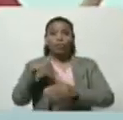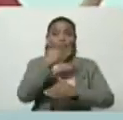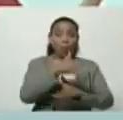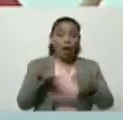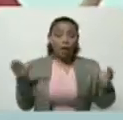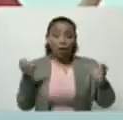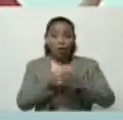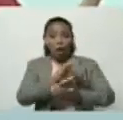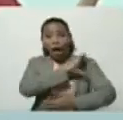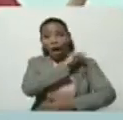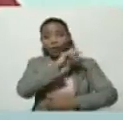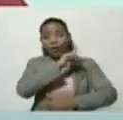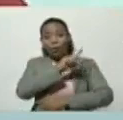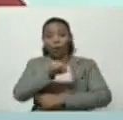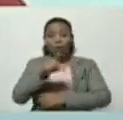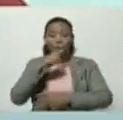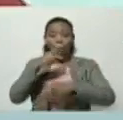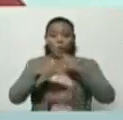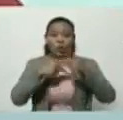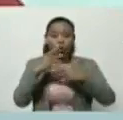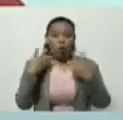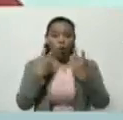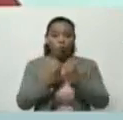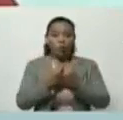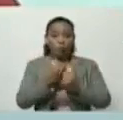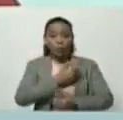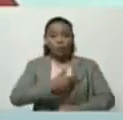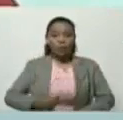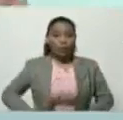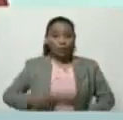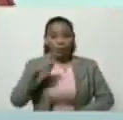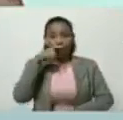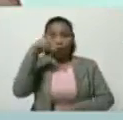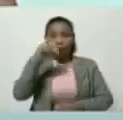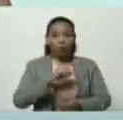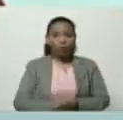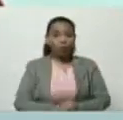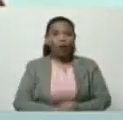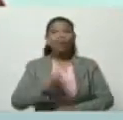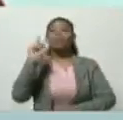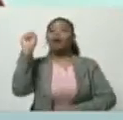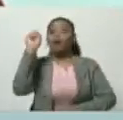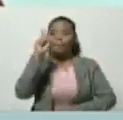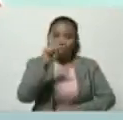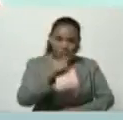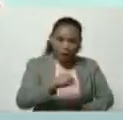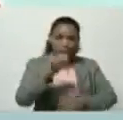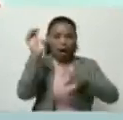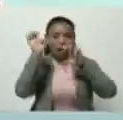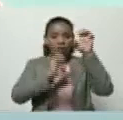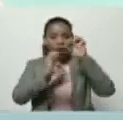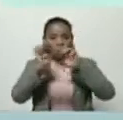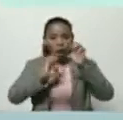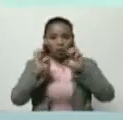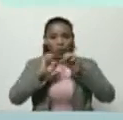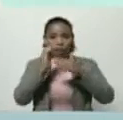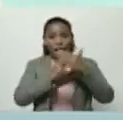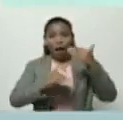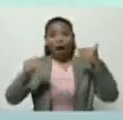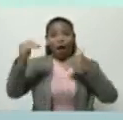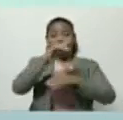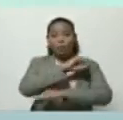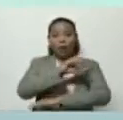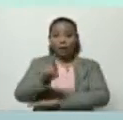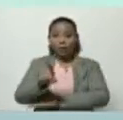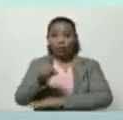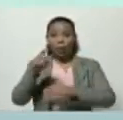alto mando político con el compañero presidente Nicolás Maduro, también evaluando desde el alto mando y el buró